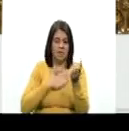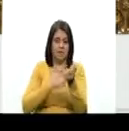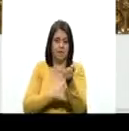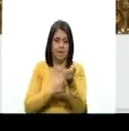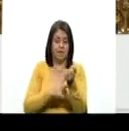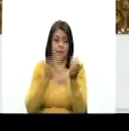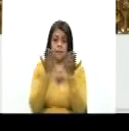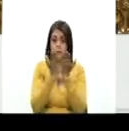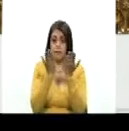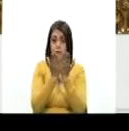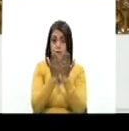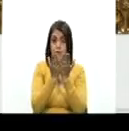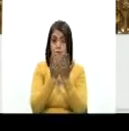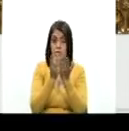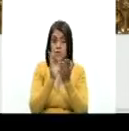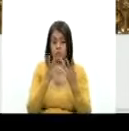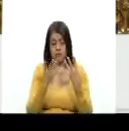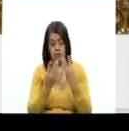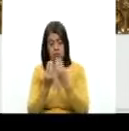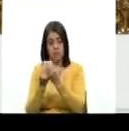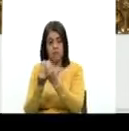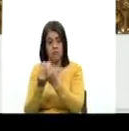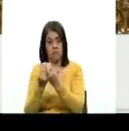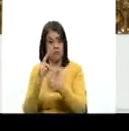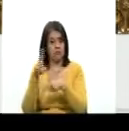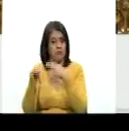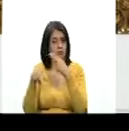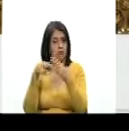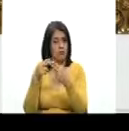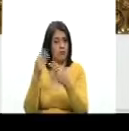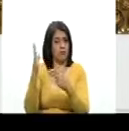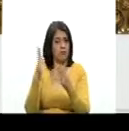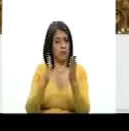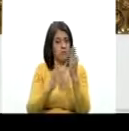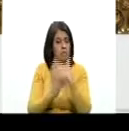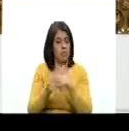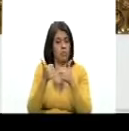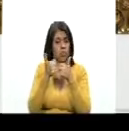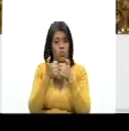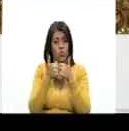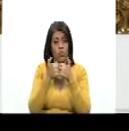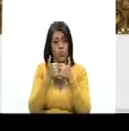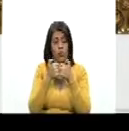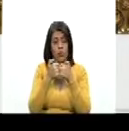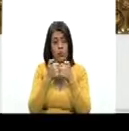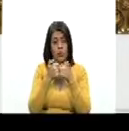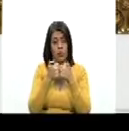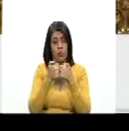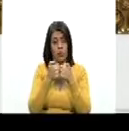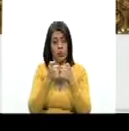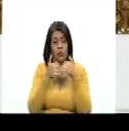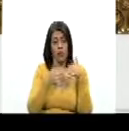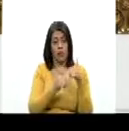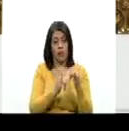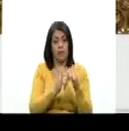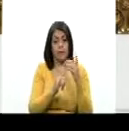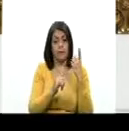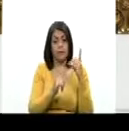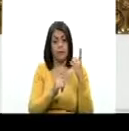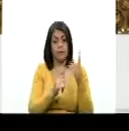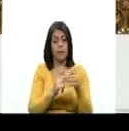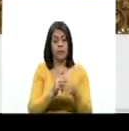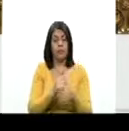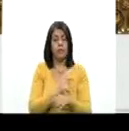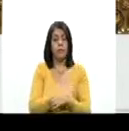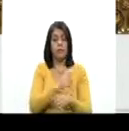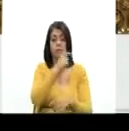colegio, y un día salieron juntas y nunca más volvieron, porque su novio Ezequiel Frede era hijo del mano derecho de Urtubey y